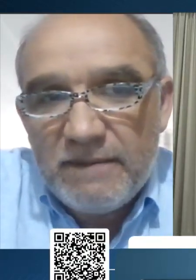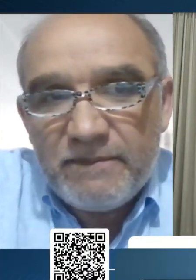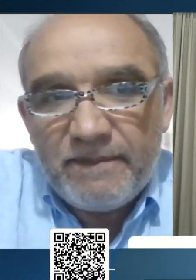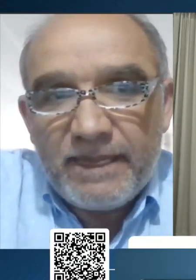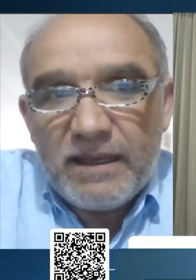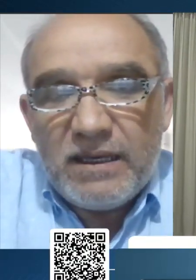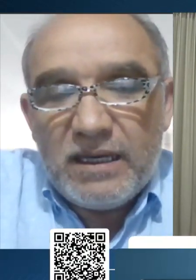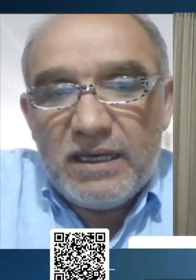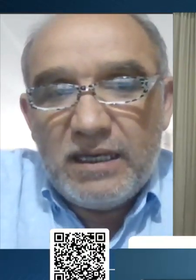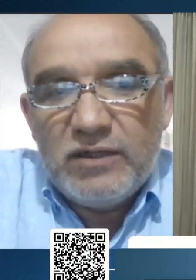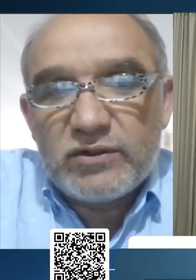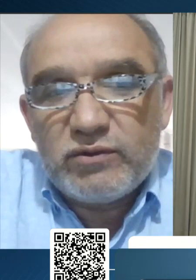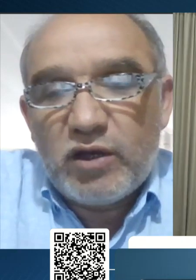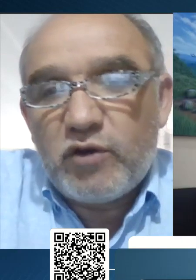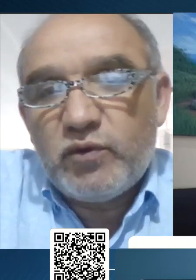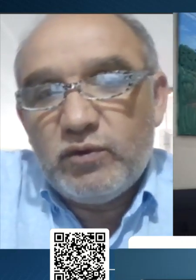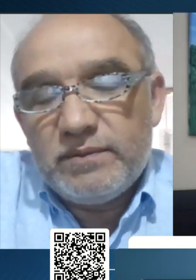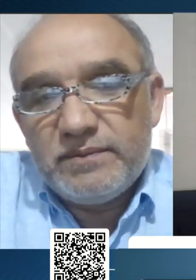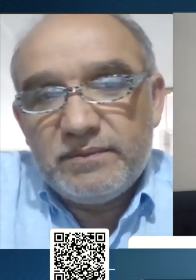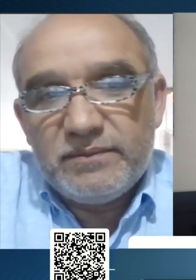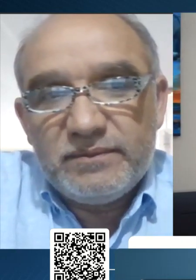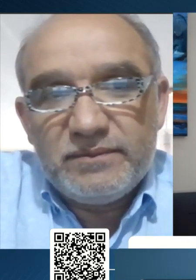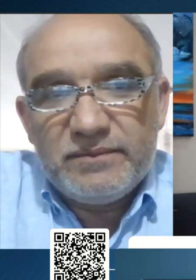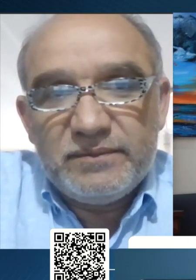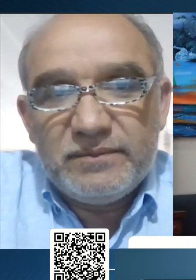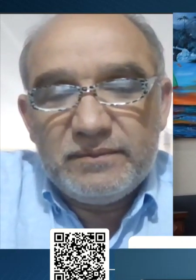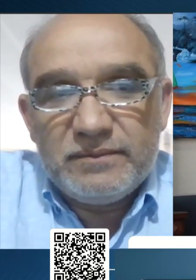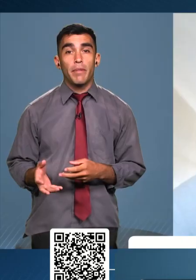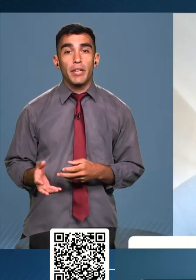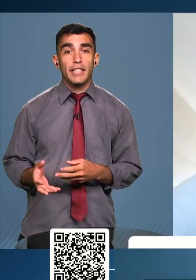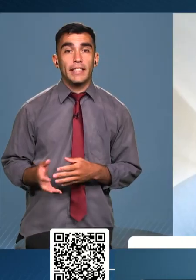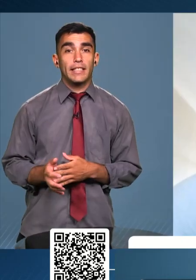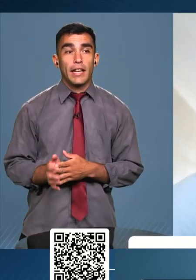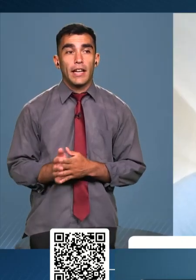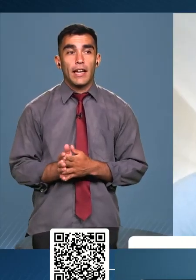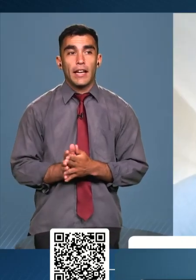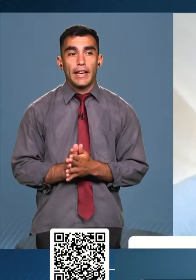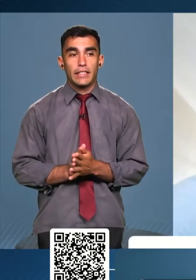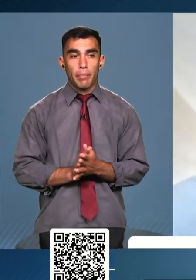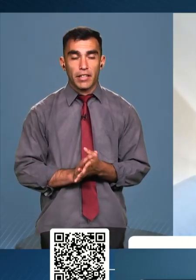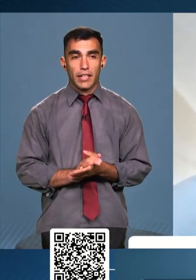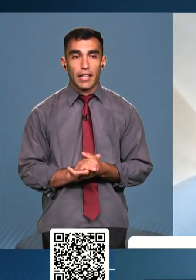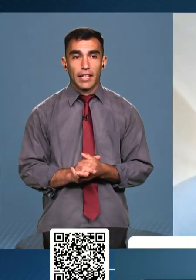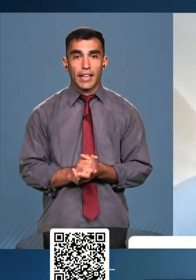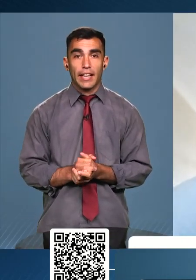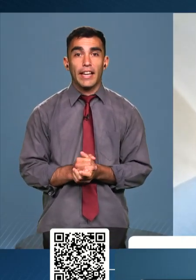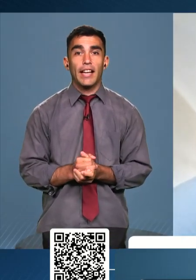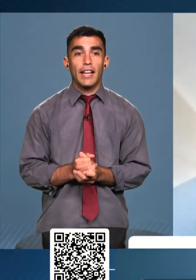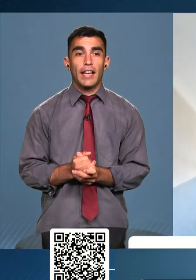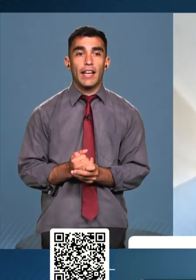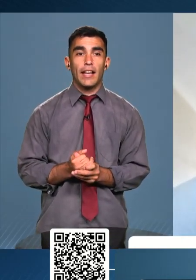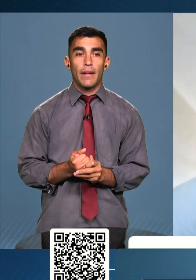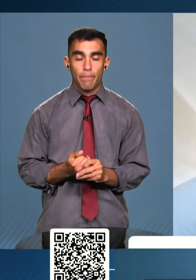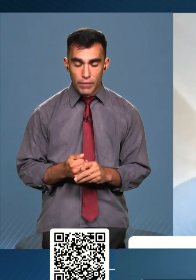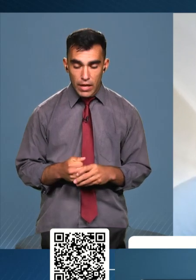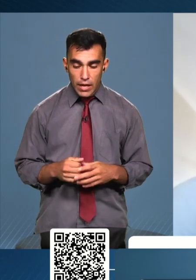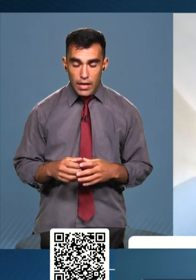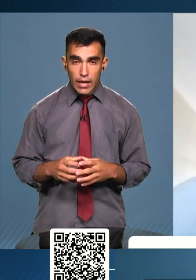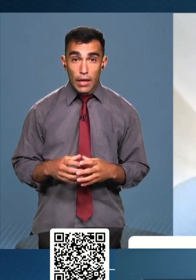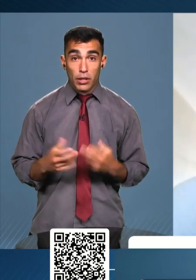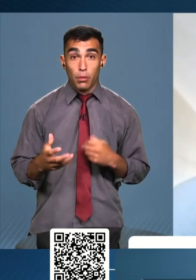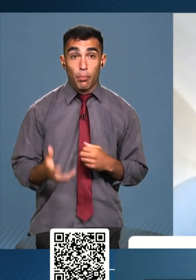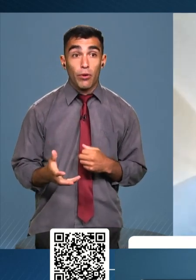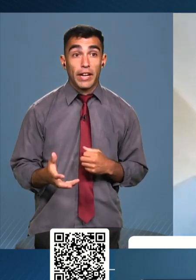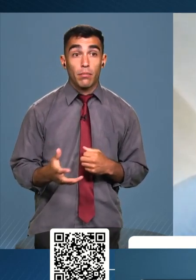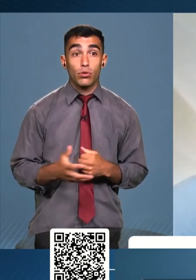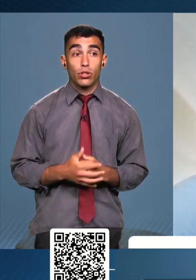tiene ella y los resultados que obtuvo. Ahora también viene esa parte que genera